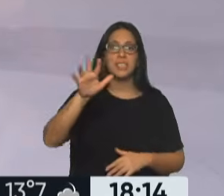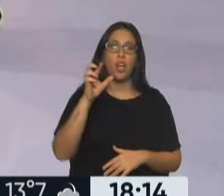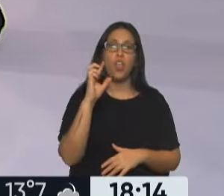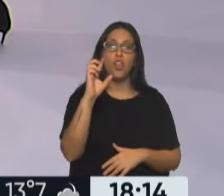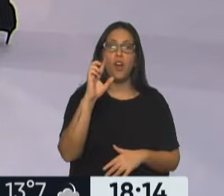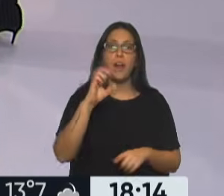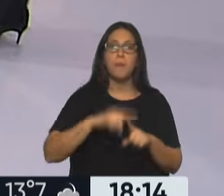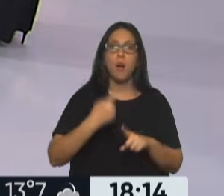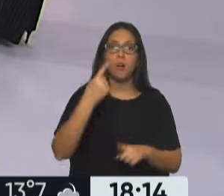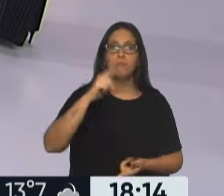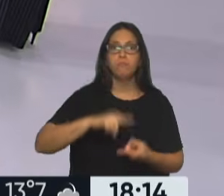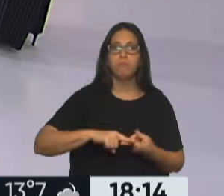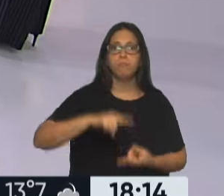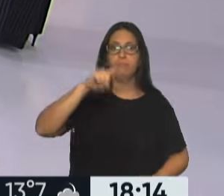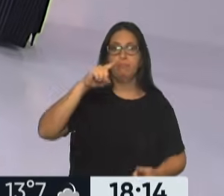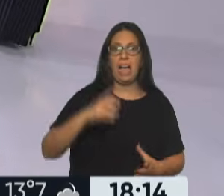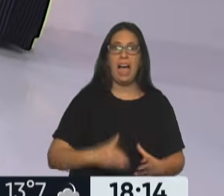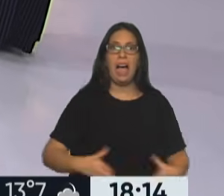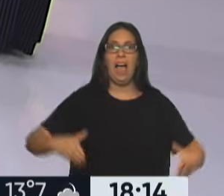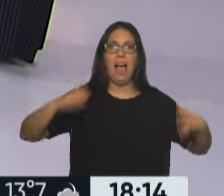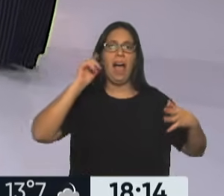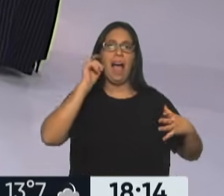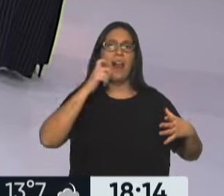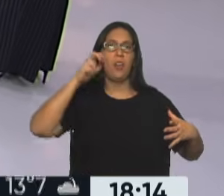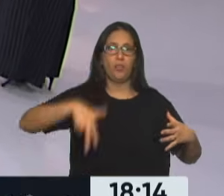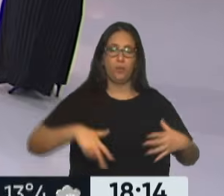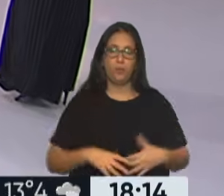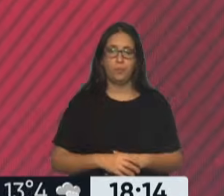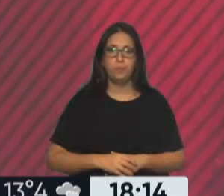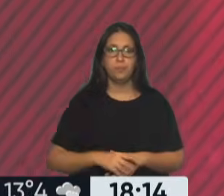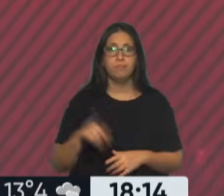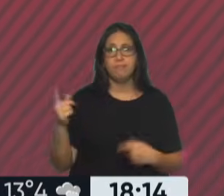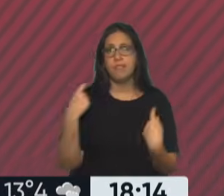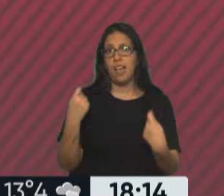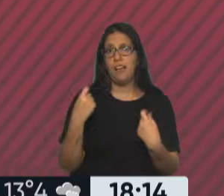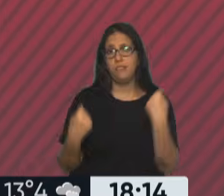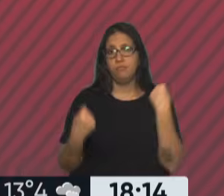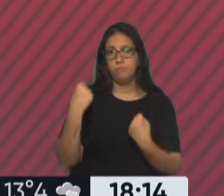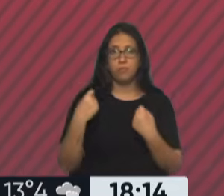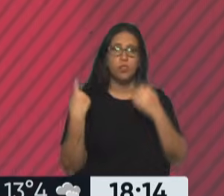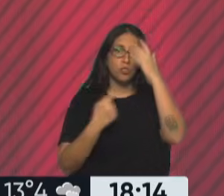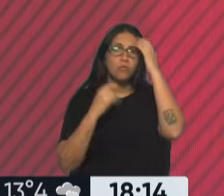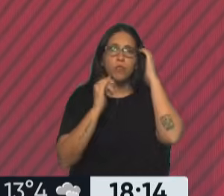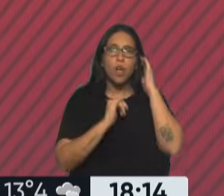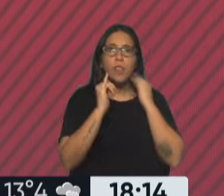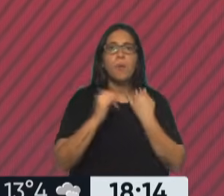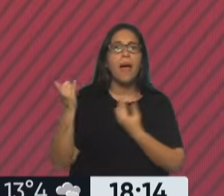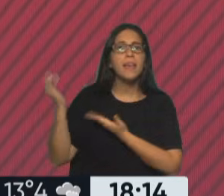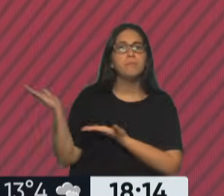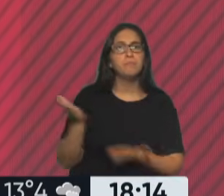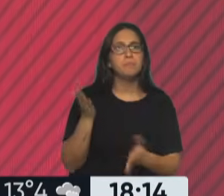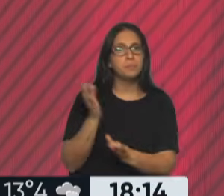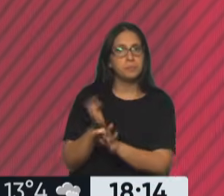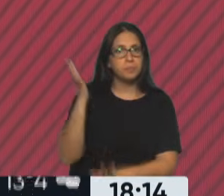por galón. Bueno, son los datos de la economía, el costo económico de esta guerra. Se lo habíamos adelantado, tenemos una especialista en